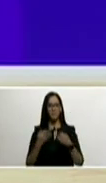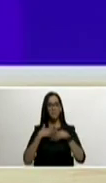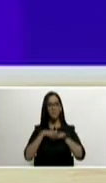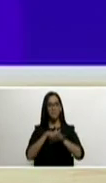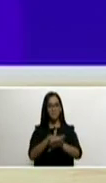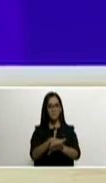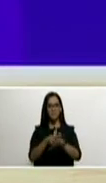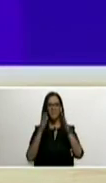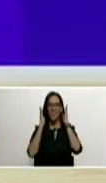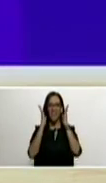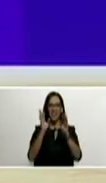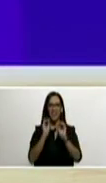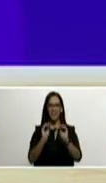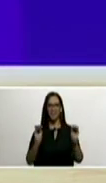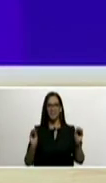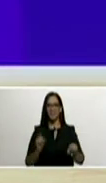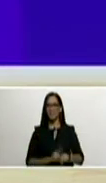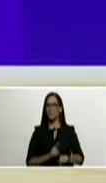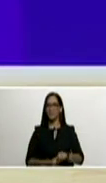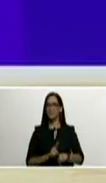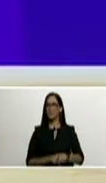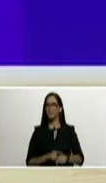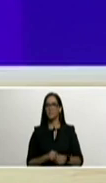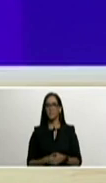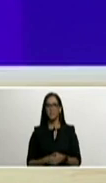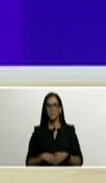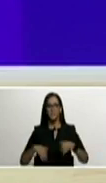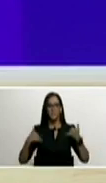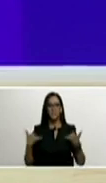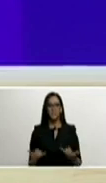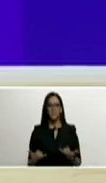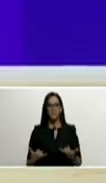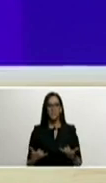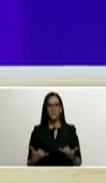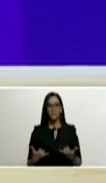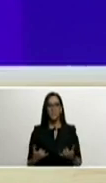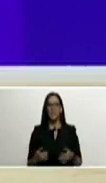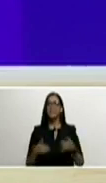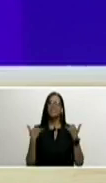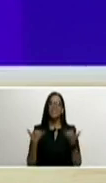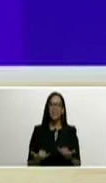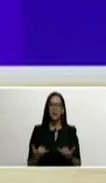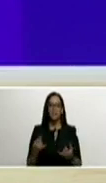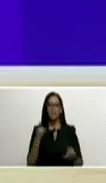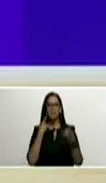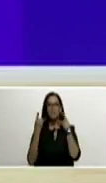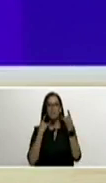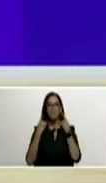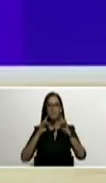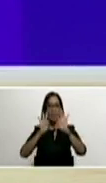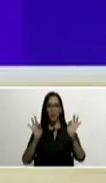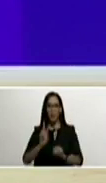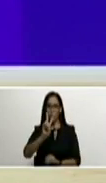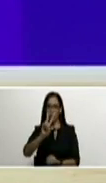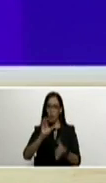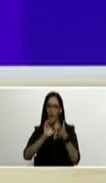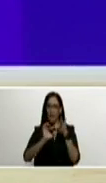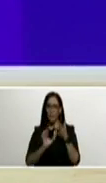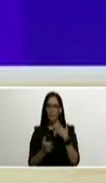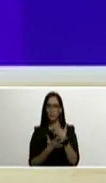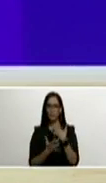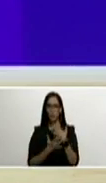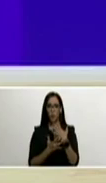de alerta temprana. De inmediato podemos activar mecanismos con dos instrumentos